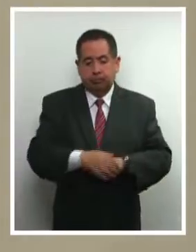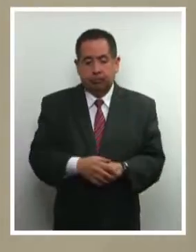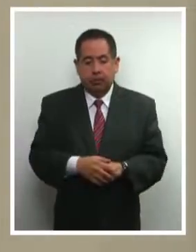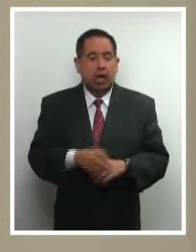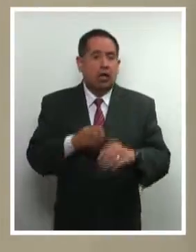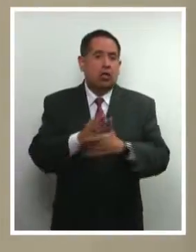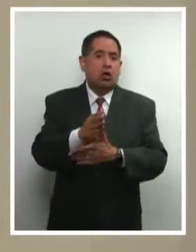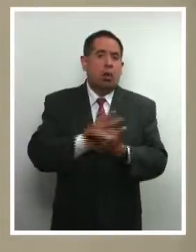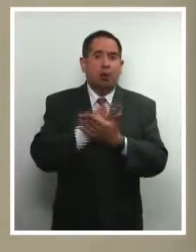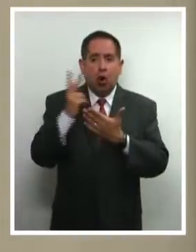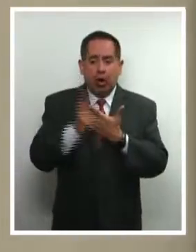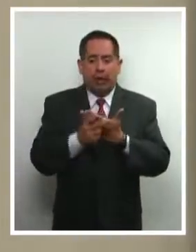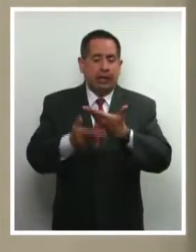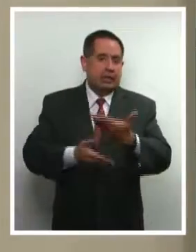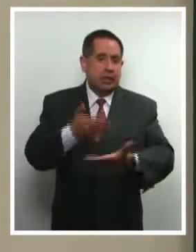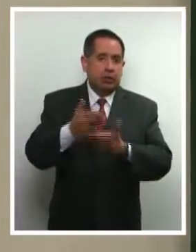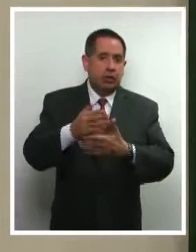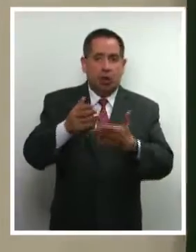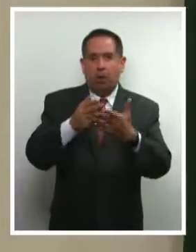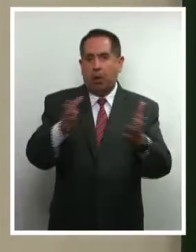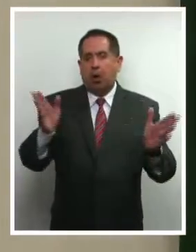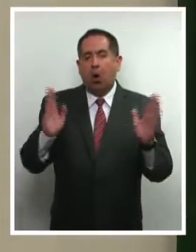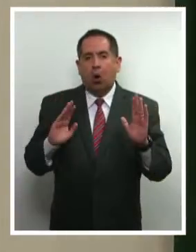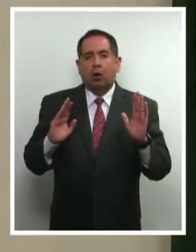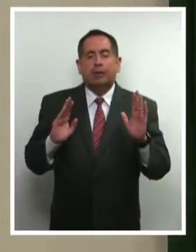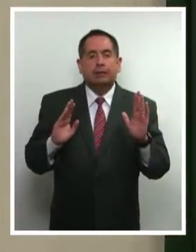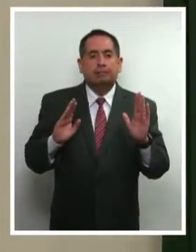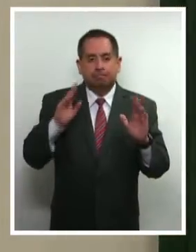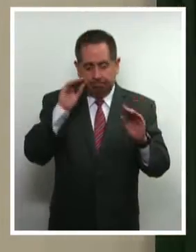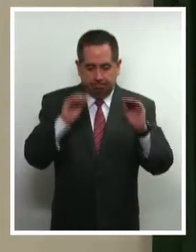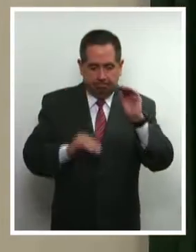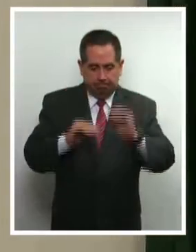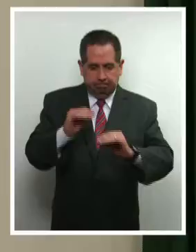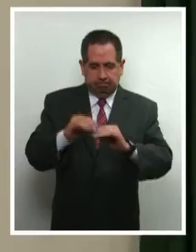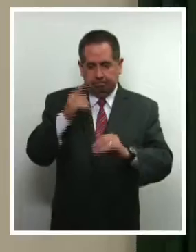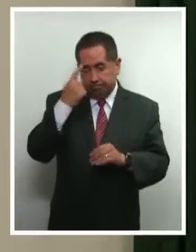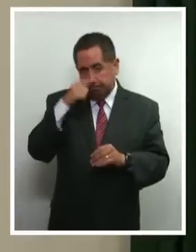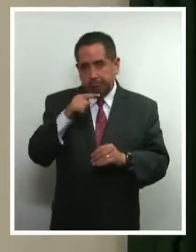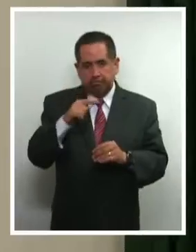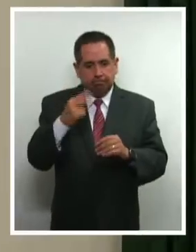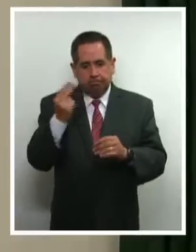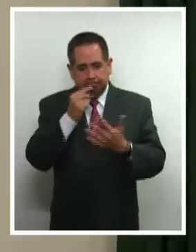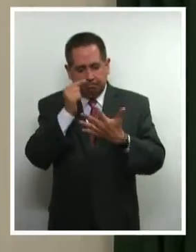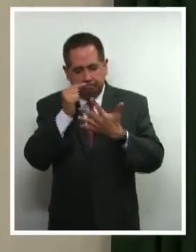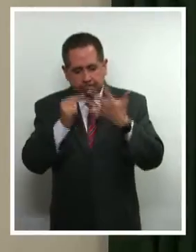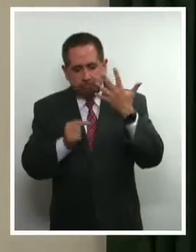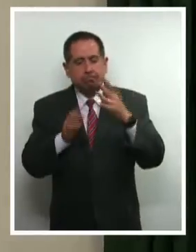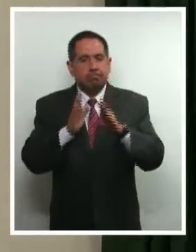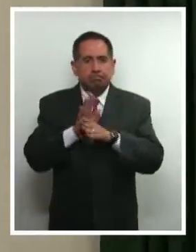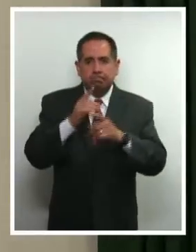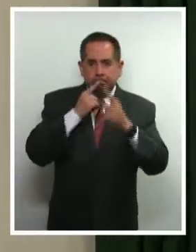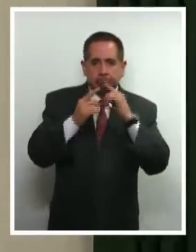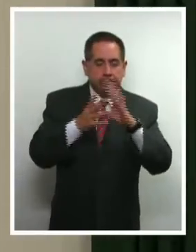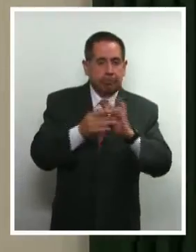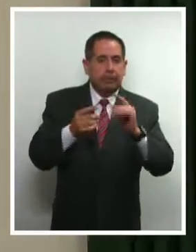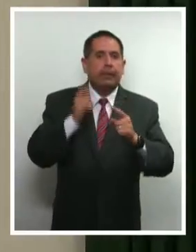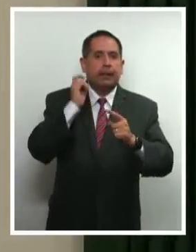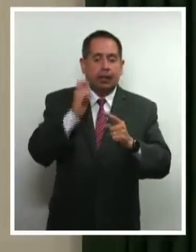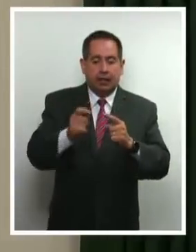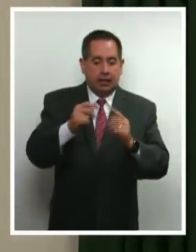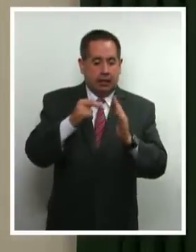programas y servicios sociales de carácter público, se estará a los requisitos y reglas de operación que disponga